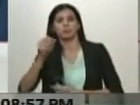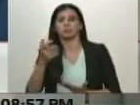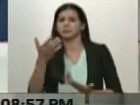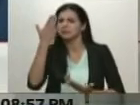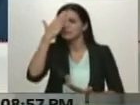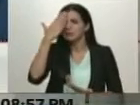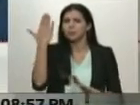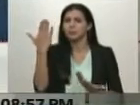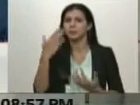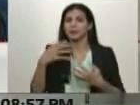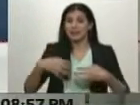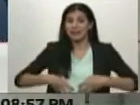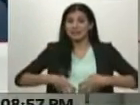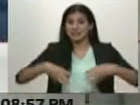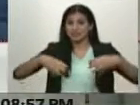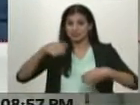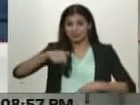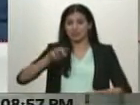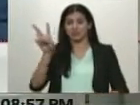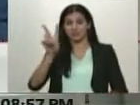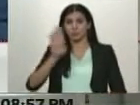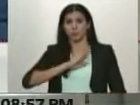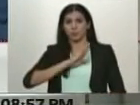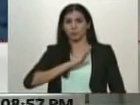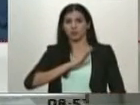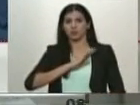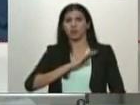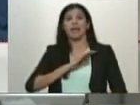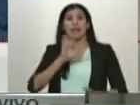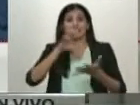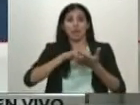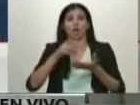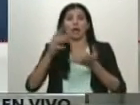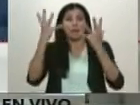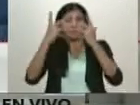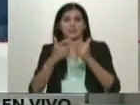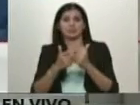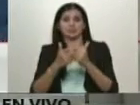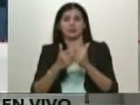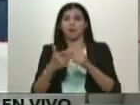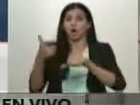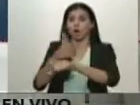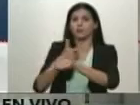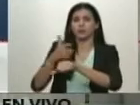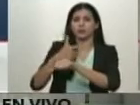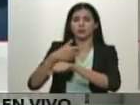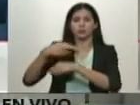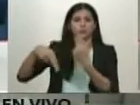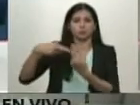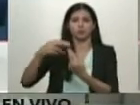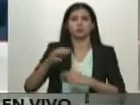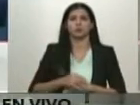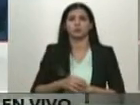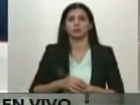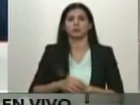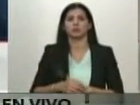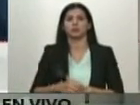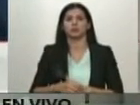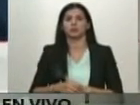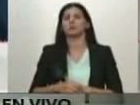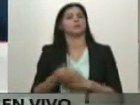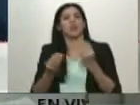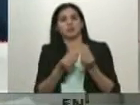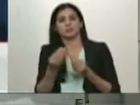sabe que toda la riqueza que se produce en el país y capta el Estado, el gobierno revolucionario, por el sistema creado, ¿va